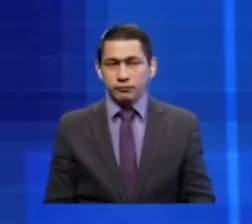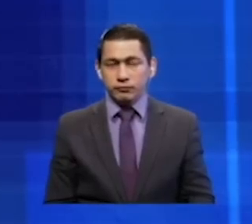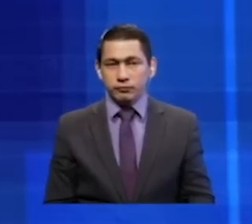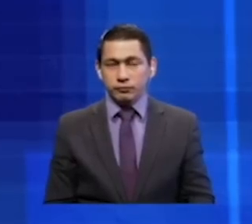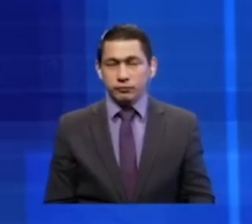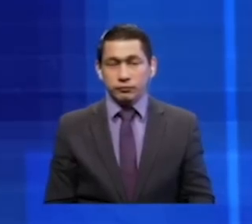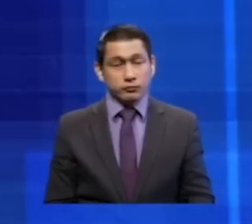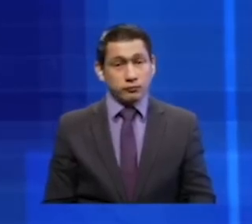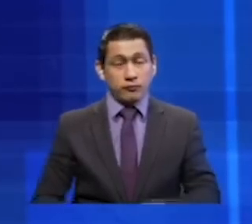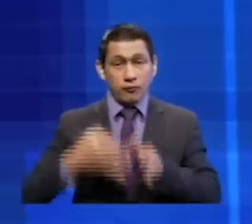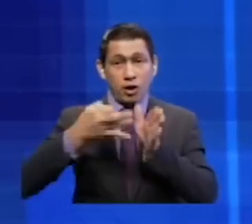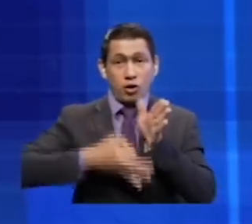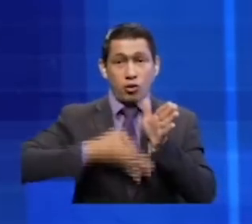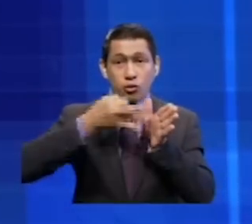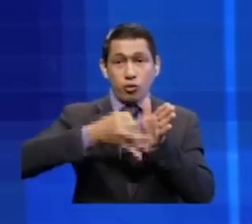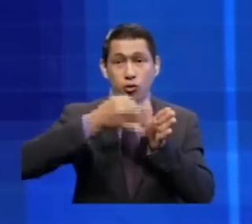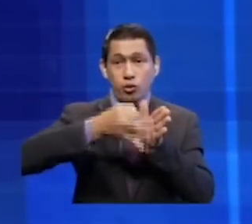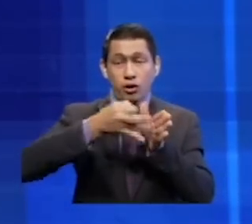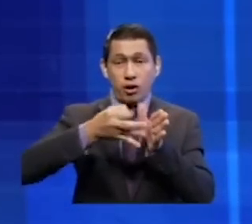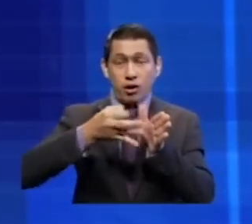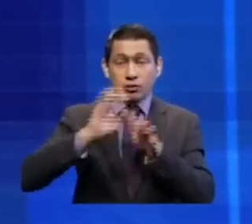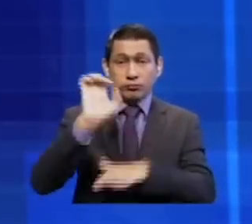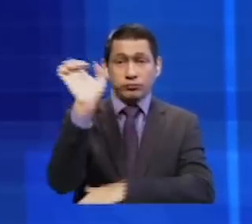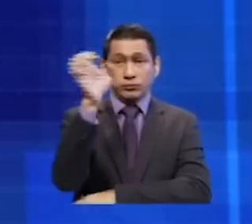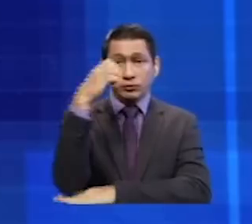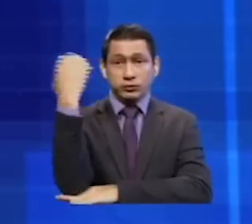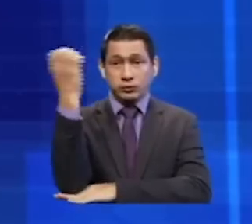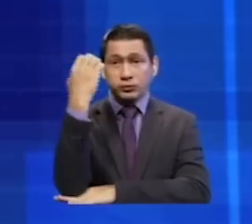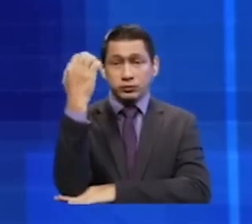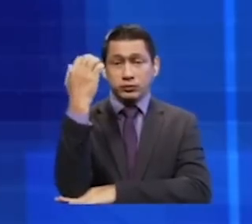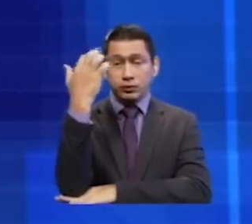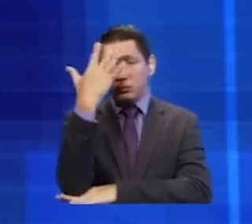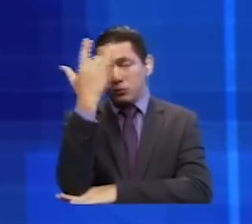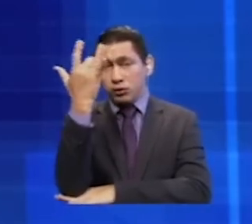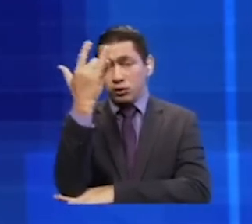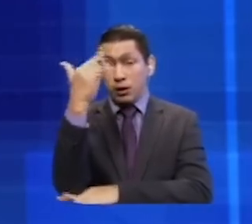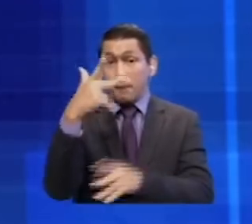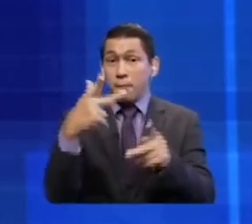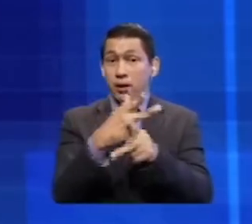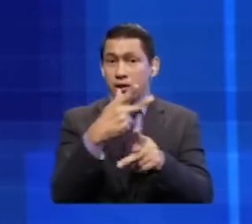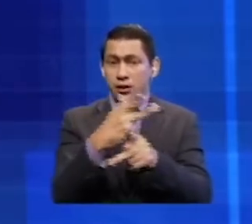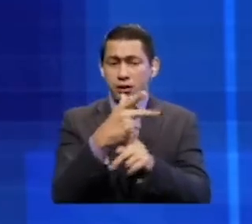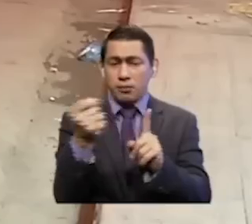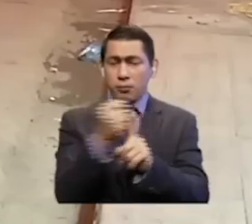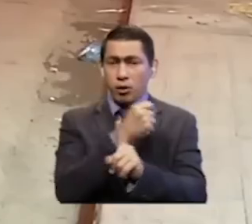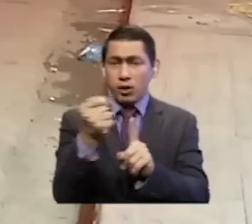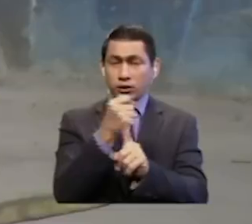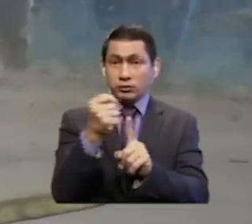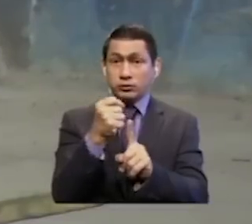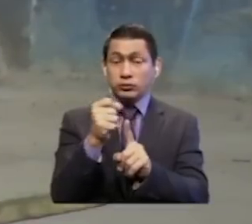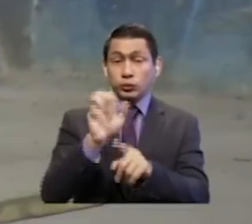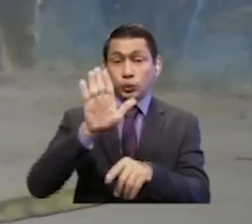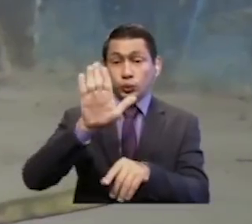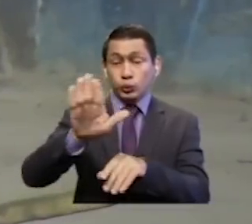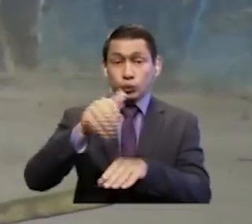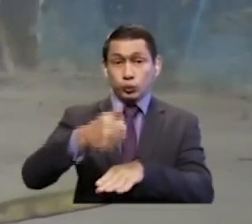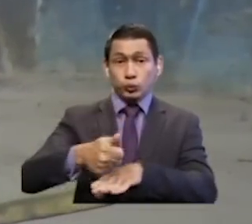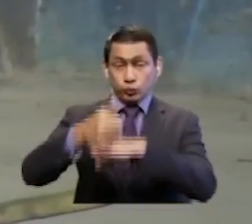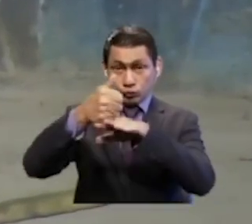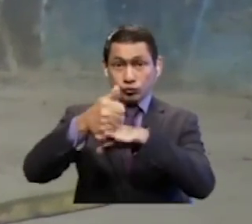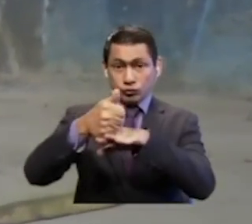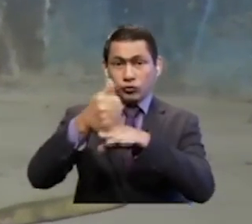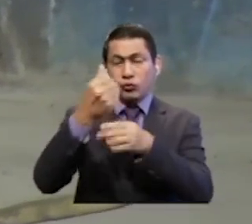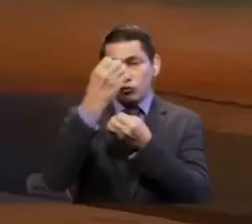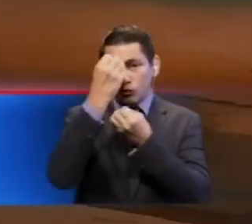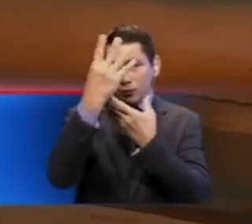Y el cantón Durán fue declarado en emergencia por inseguridad ciudadana. Así lo resolvieron las autoridades locales en su última sesión del